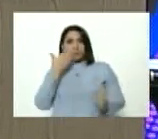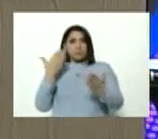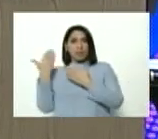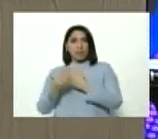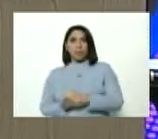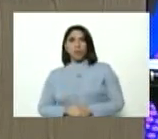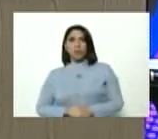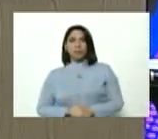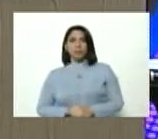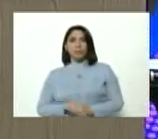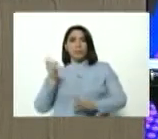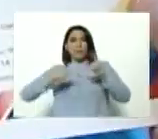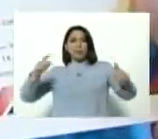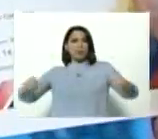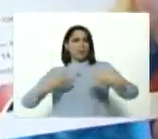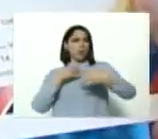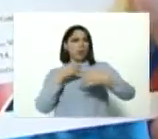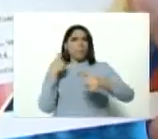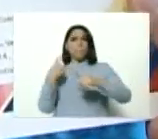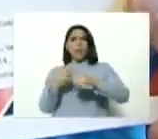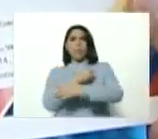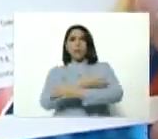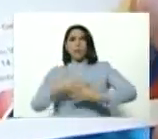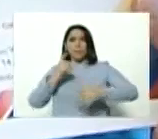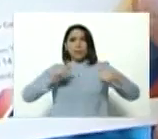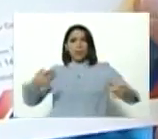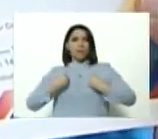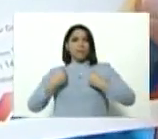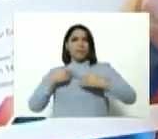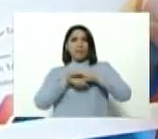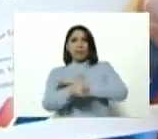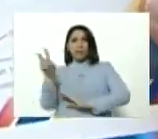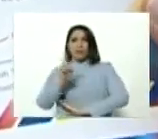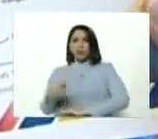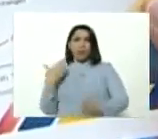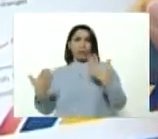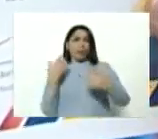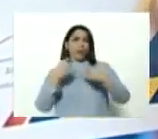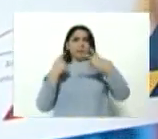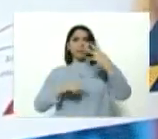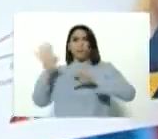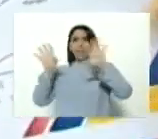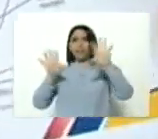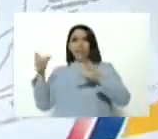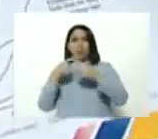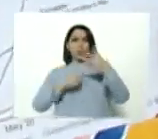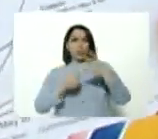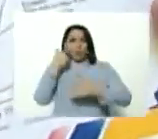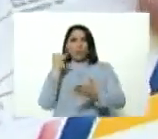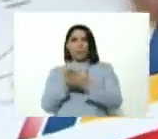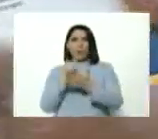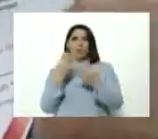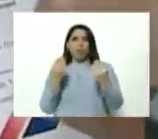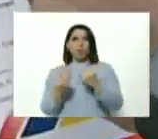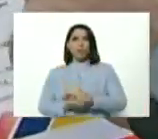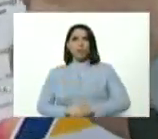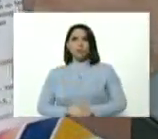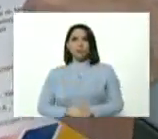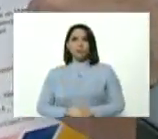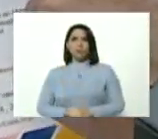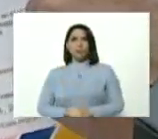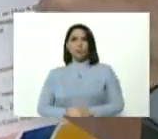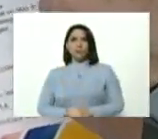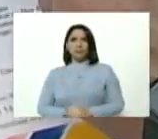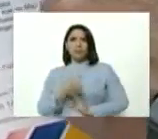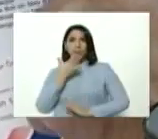por millón de habitantes, que es un número que nos permite comparar unos países con otros, vemos cómo en